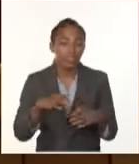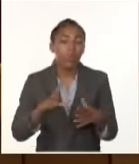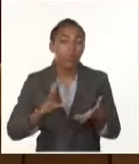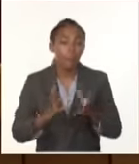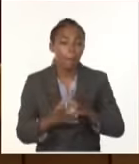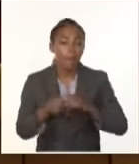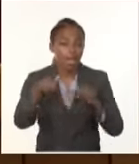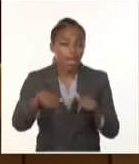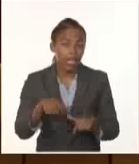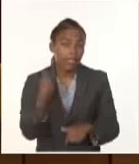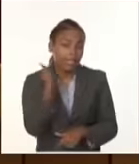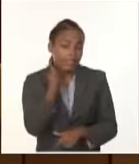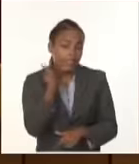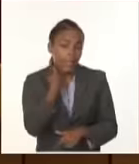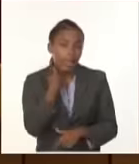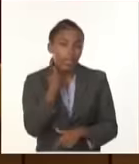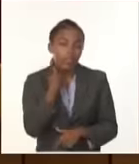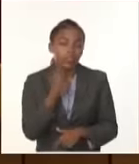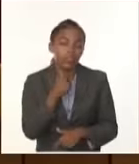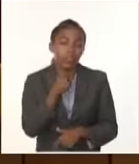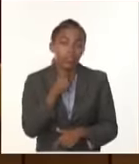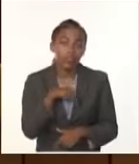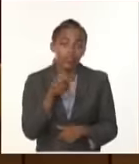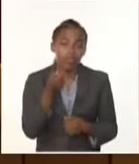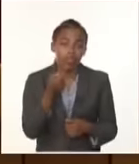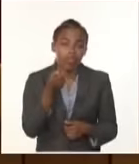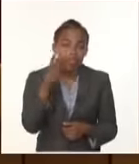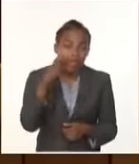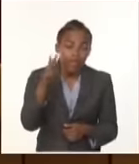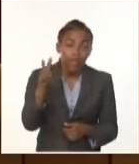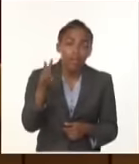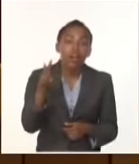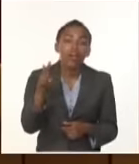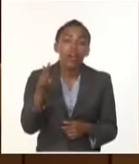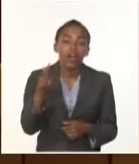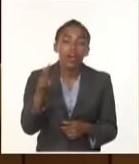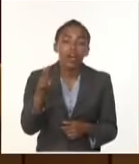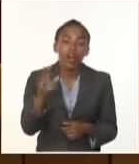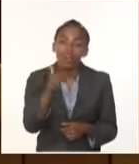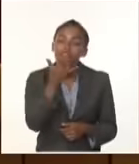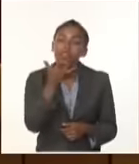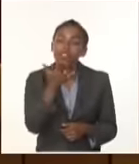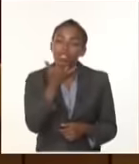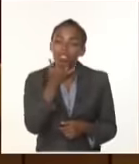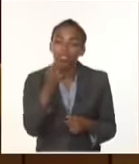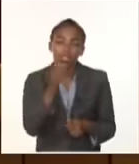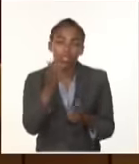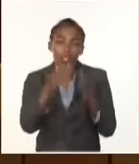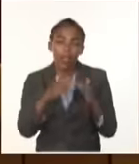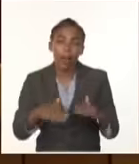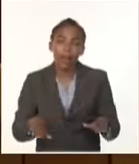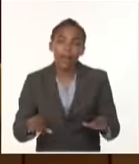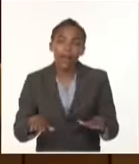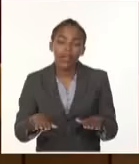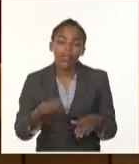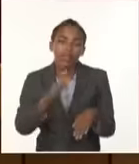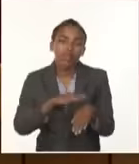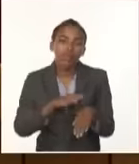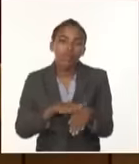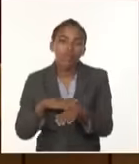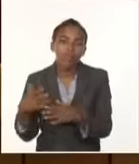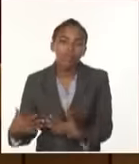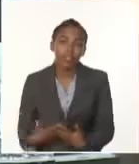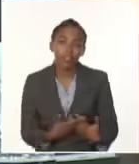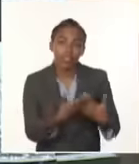2024. Cuando se hacen más visibles las amenazas a la paz, propiciadas por el orden político y económico internacional, con